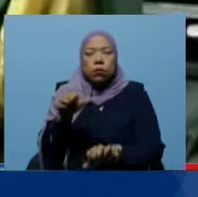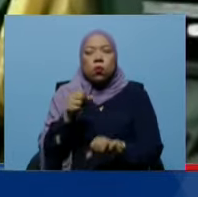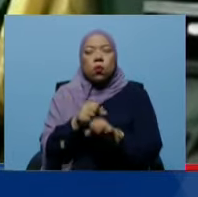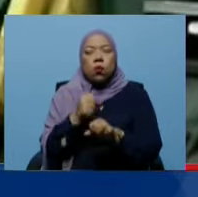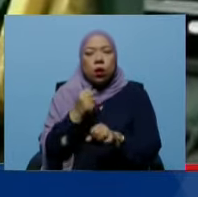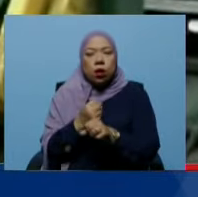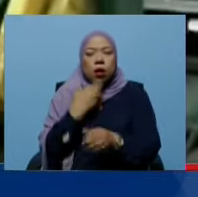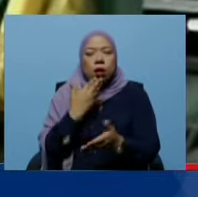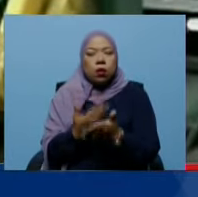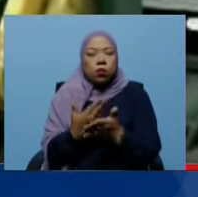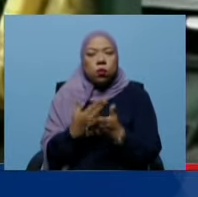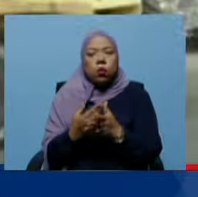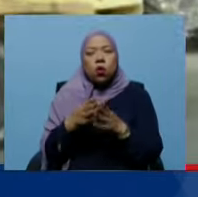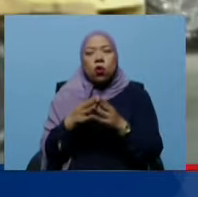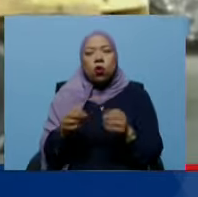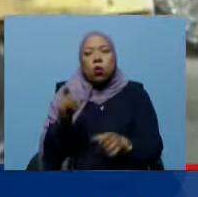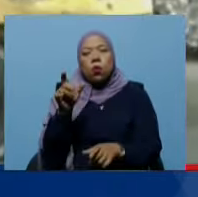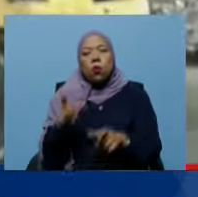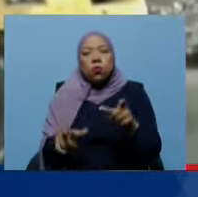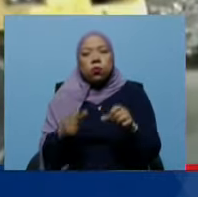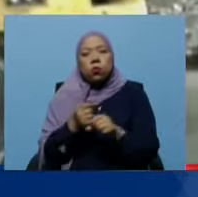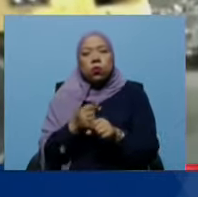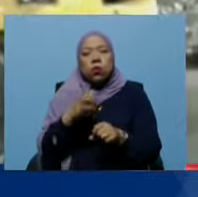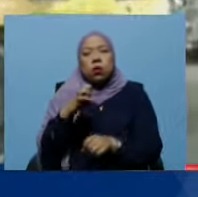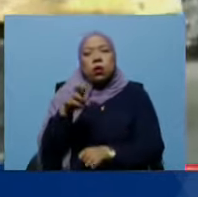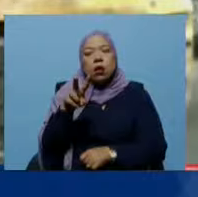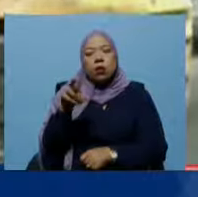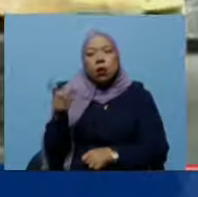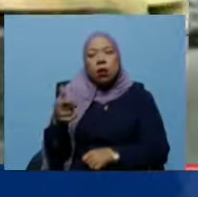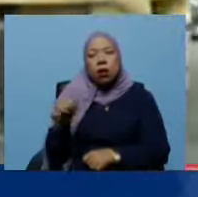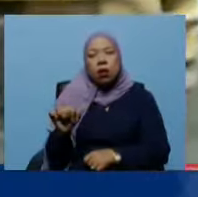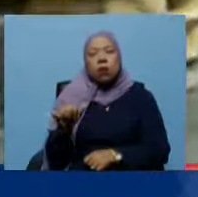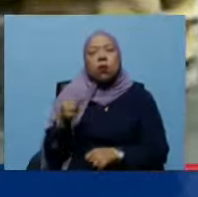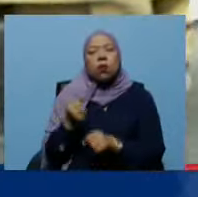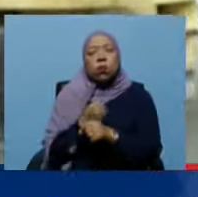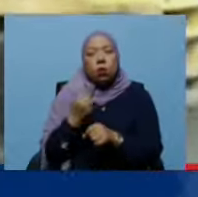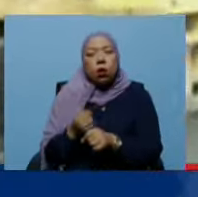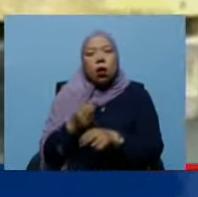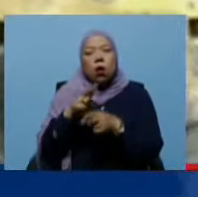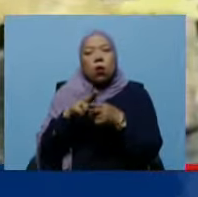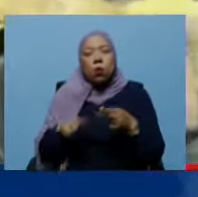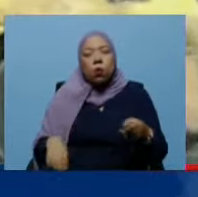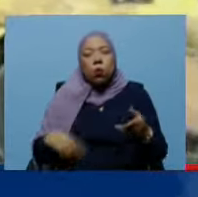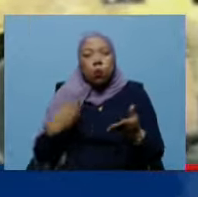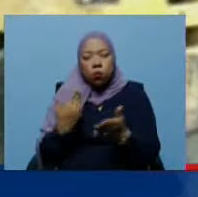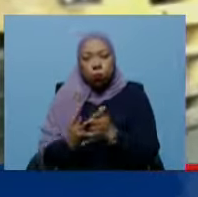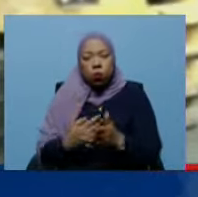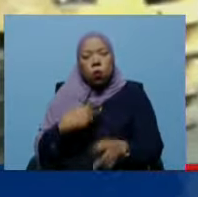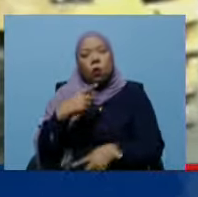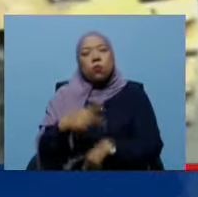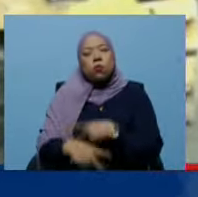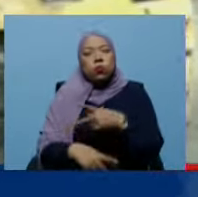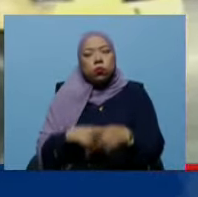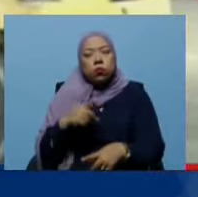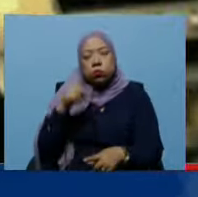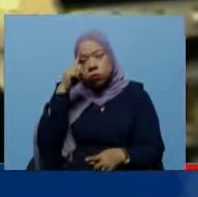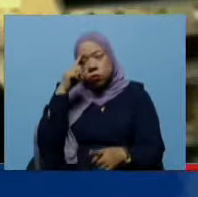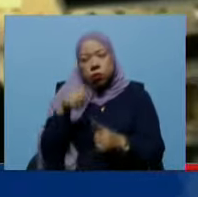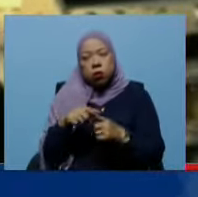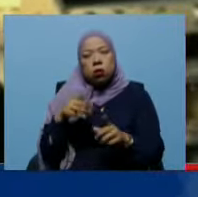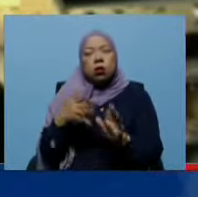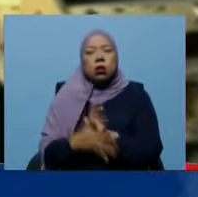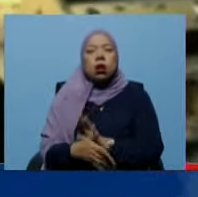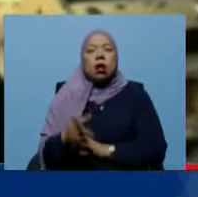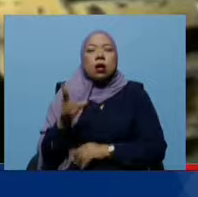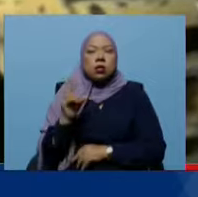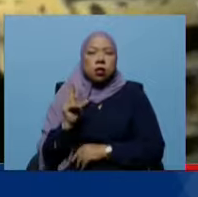obrera, todo el personal de CBG Alucasa comprometido con los procesos, logramos reactivar esta